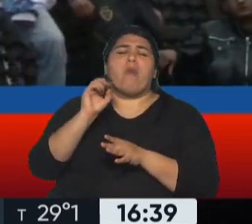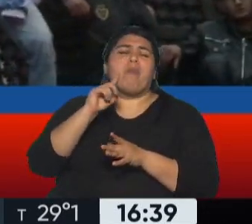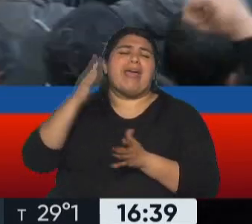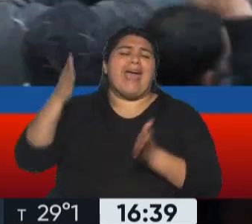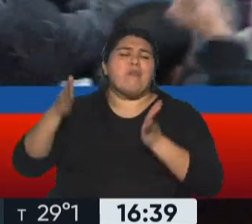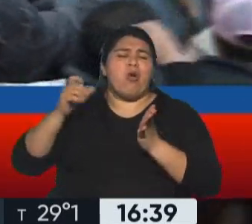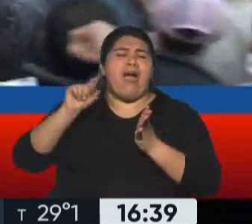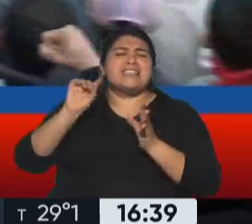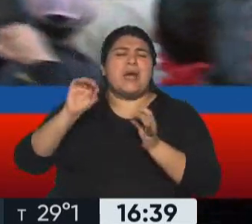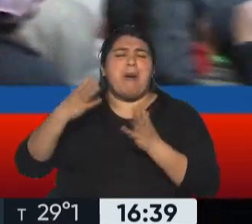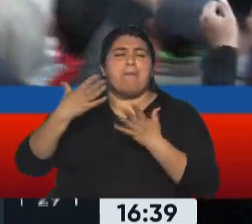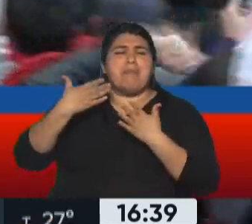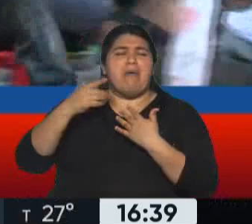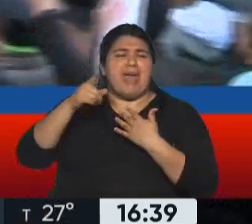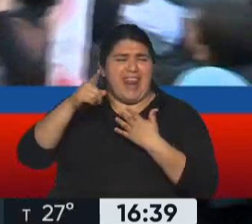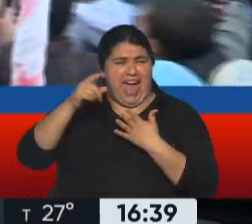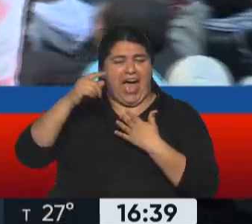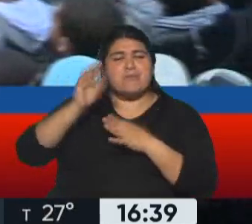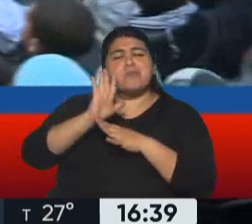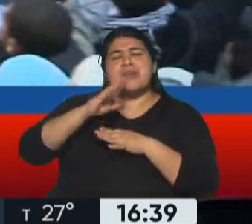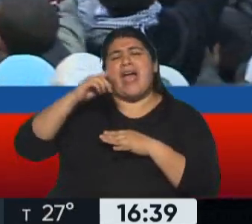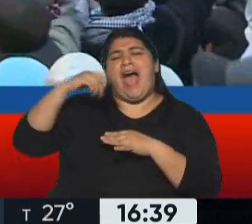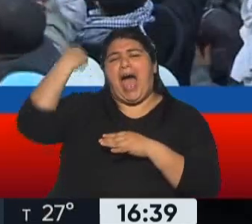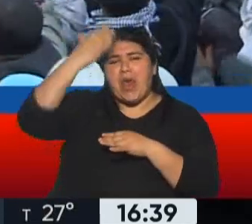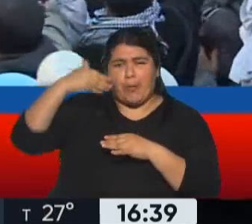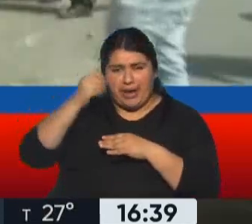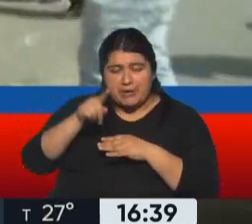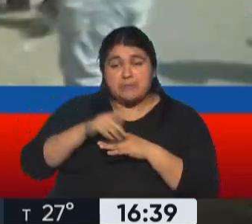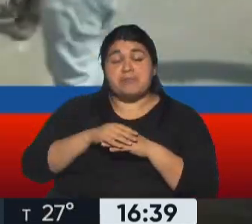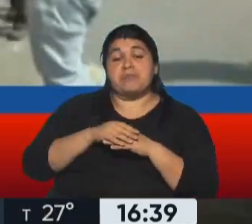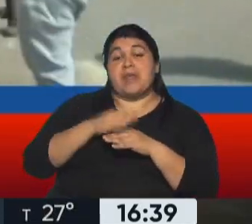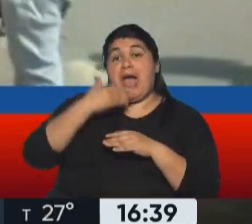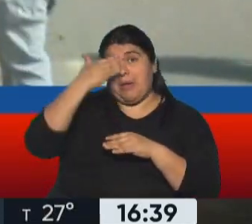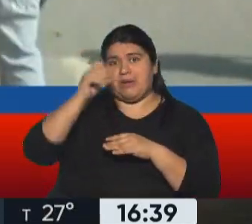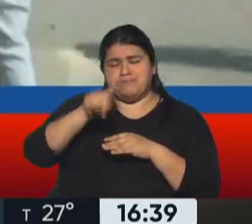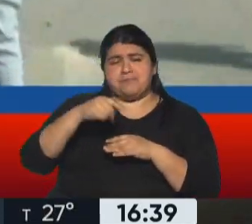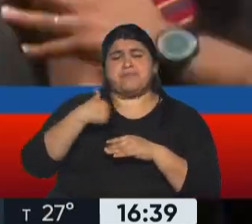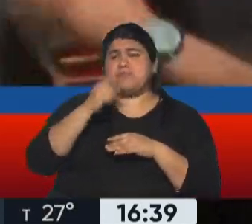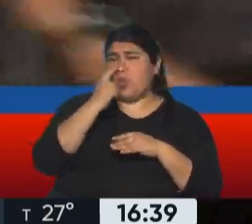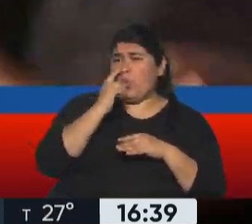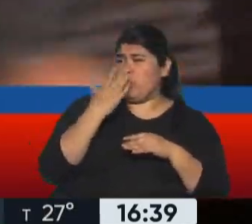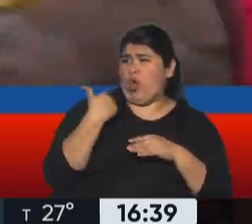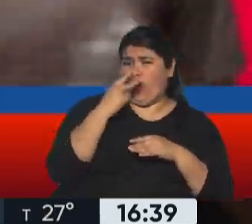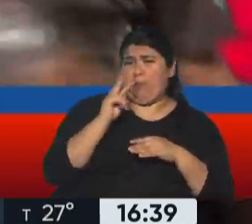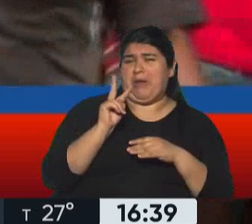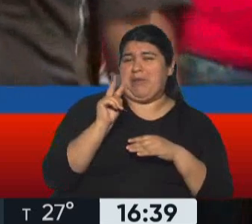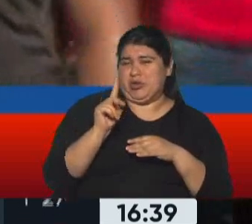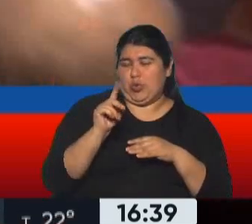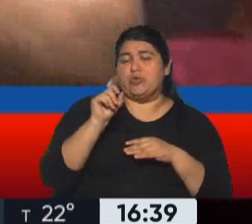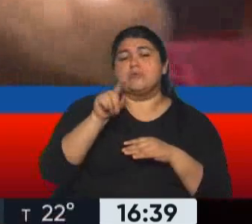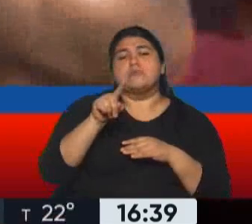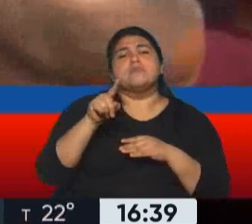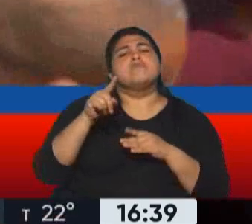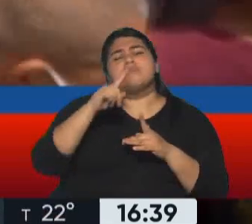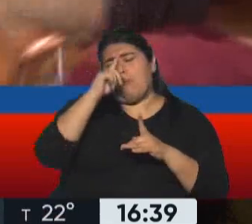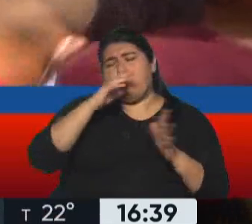de democracia frágil en este país del norte de África. En julio de 2021, esa inestabilidad de Túnez desembocó